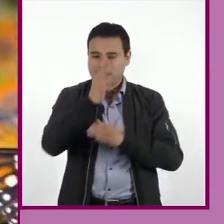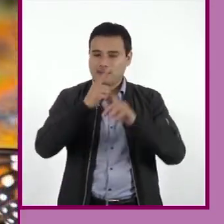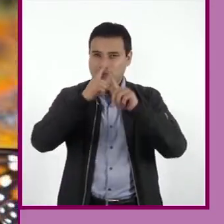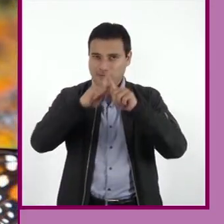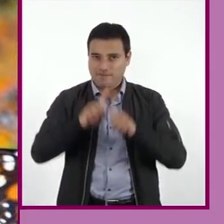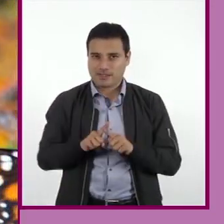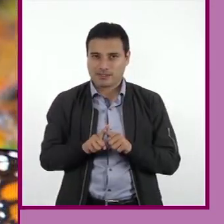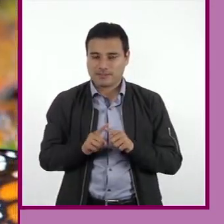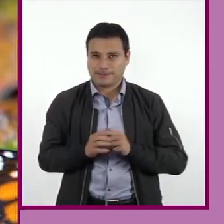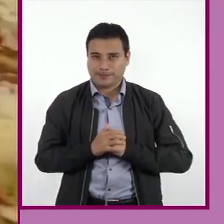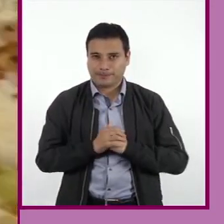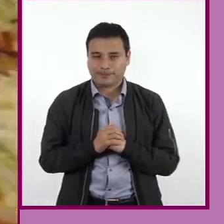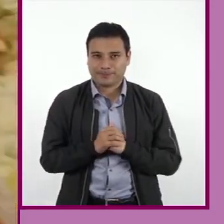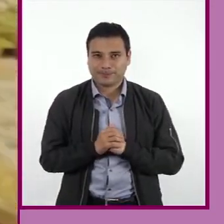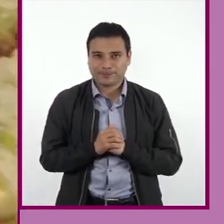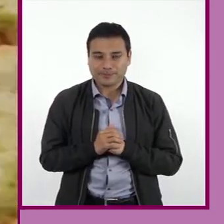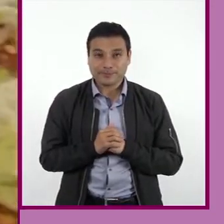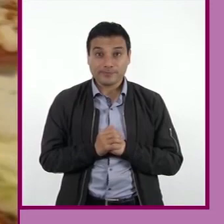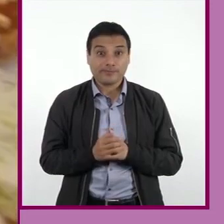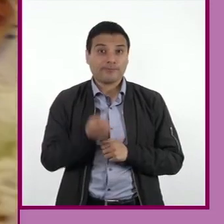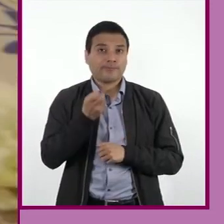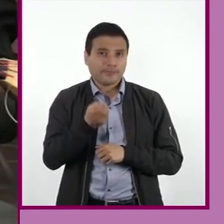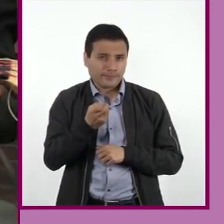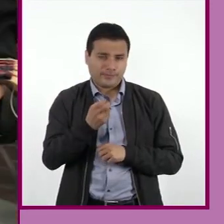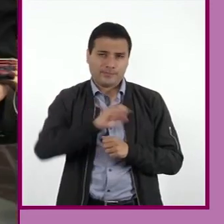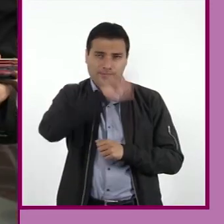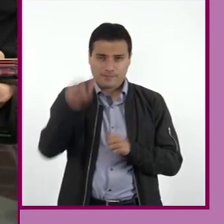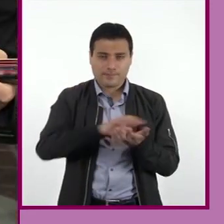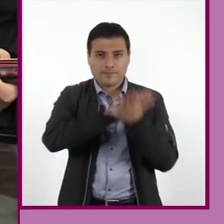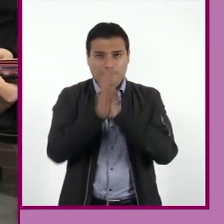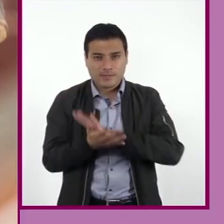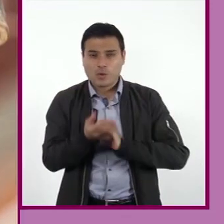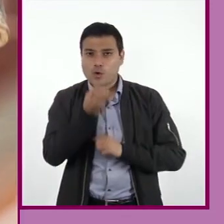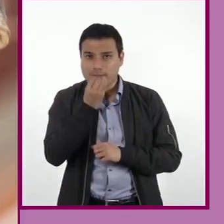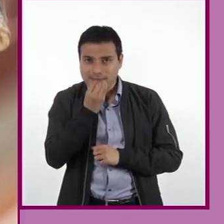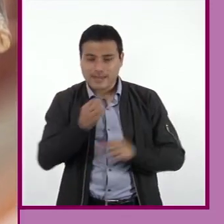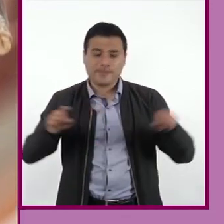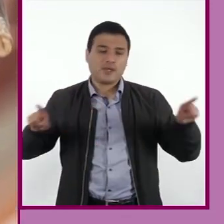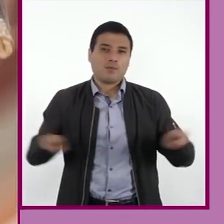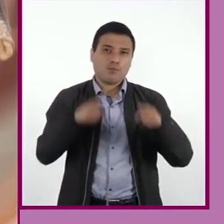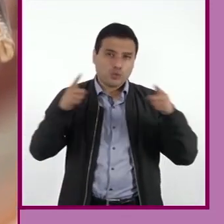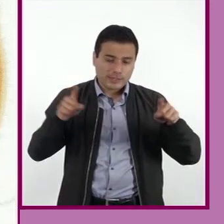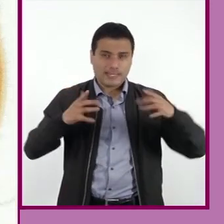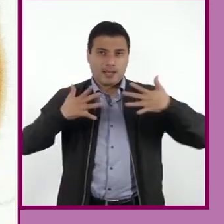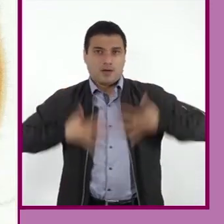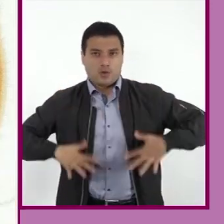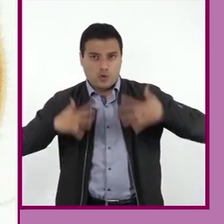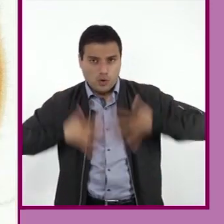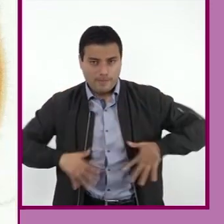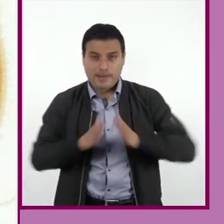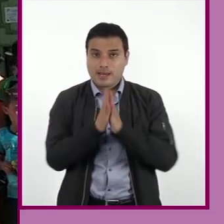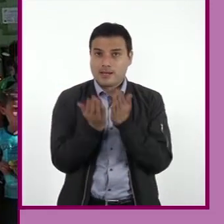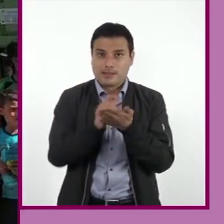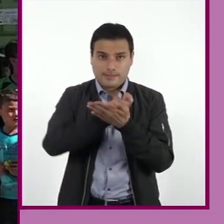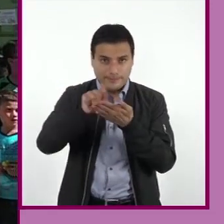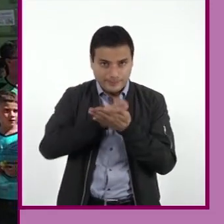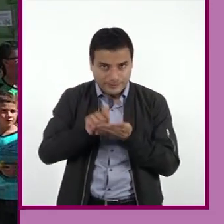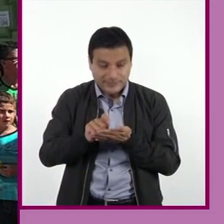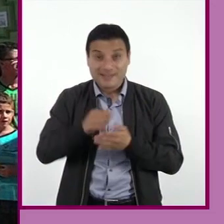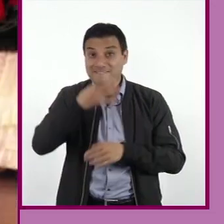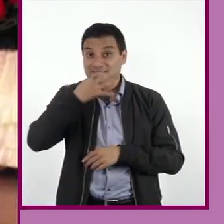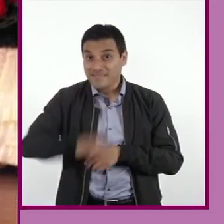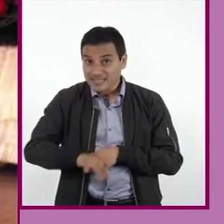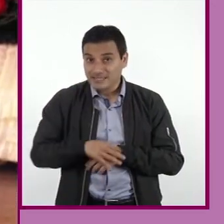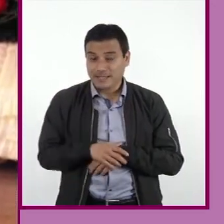cual invariablemente se presenta en la comida, la música, los textiles, la literatura, las